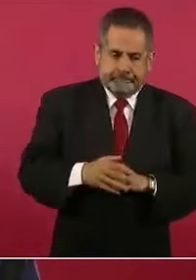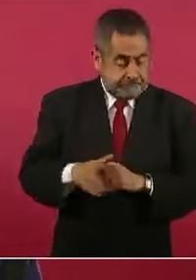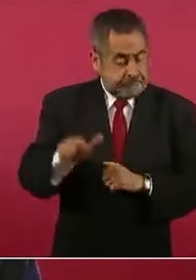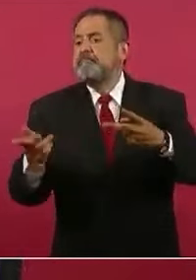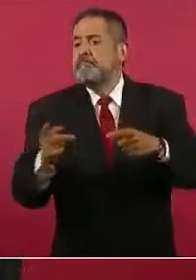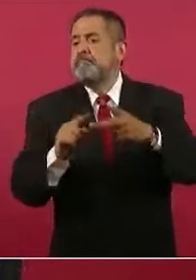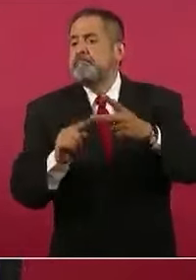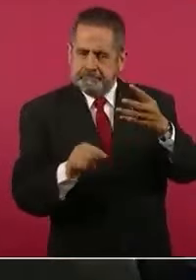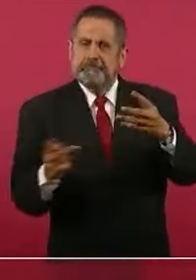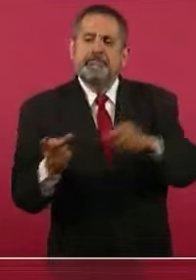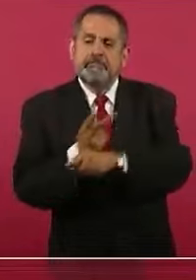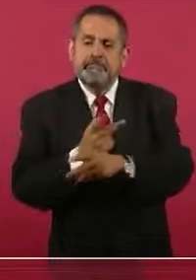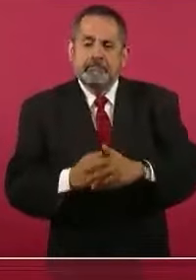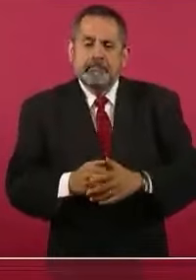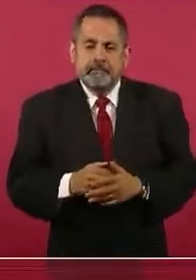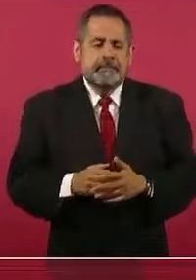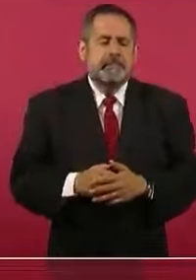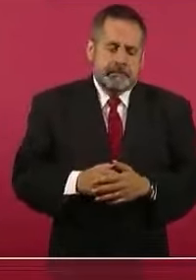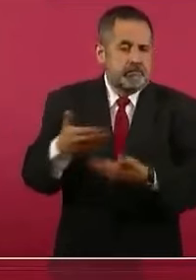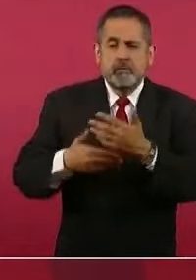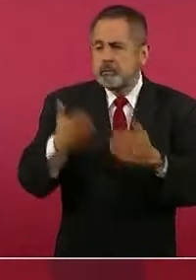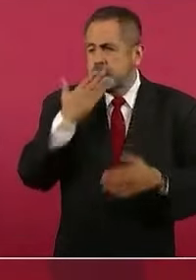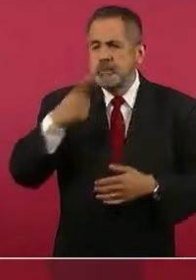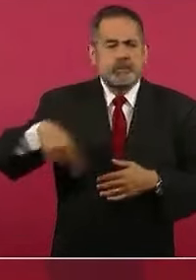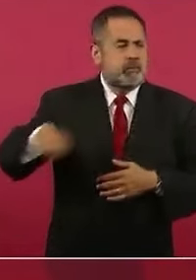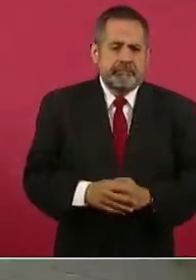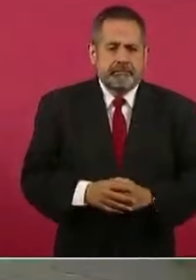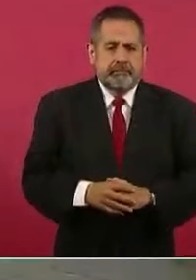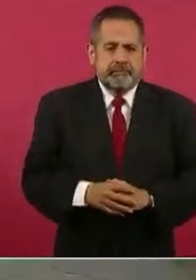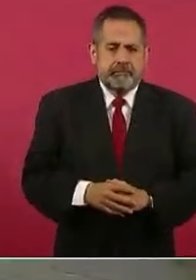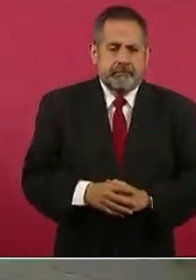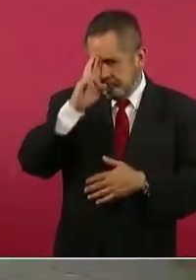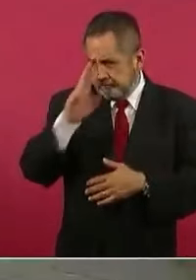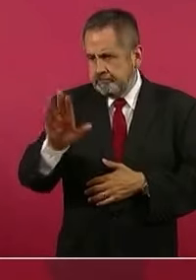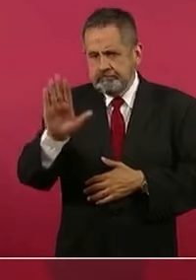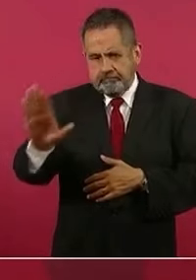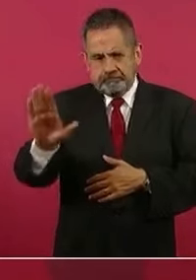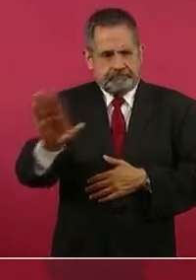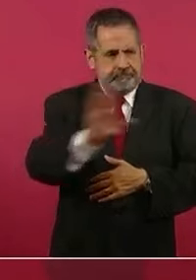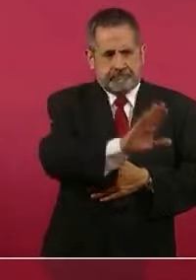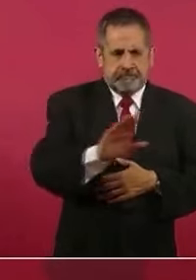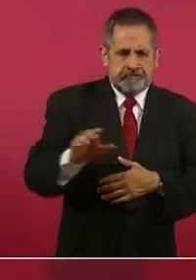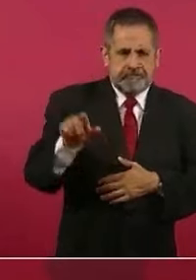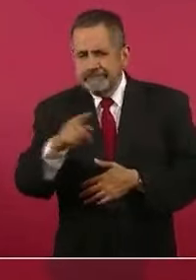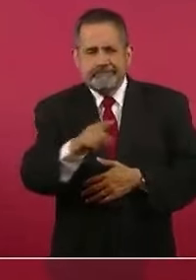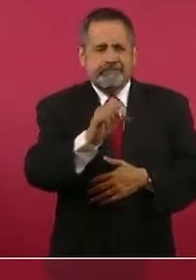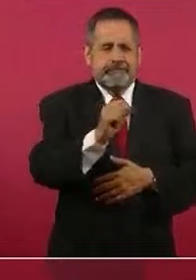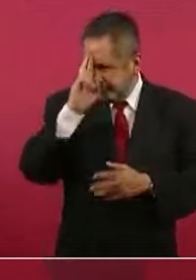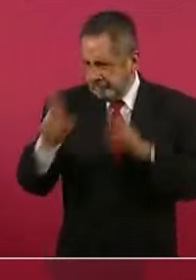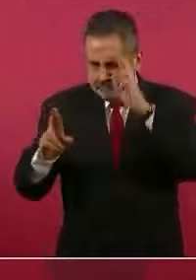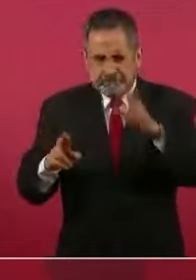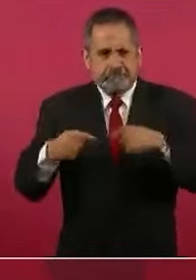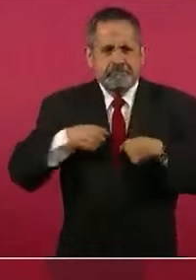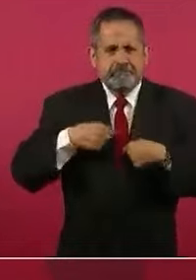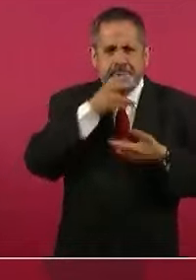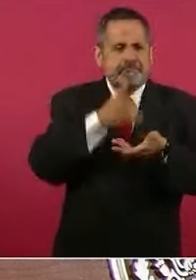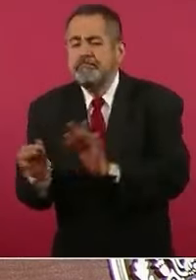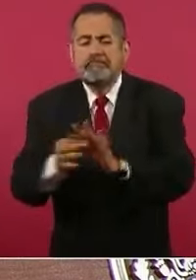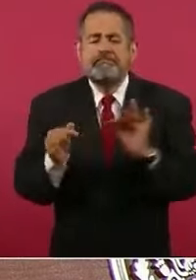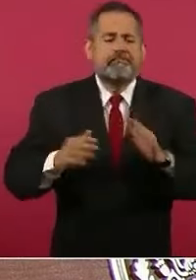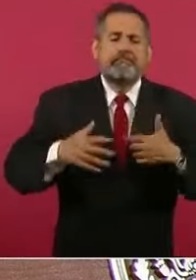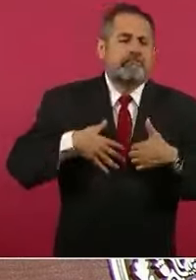los temas en específico, y sí hay muy buena relación con respecto a las autonomías. Yo no me meto en